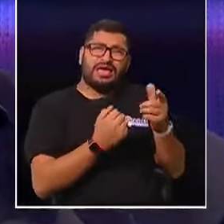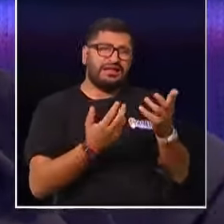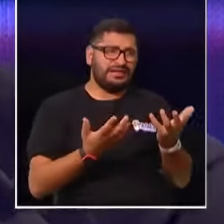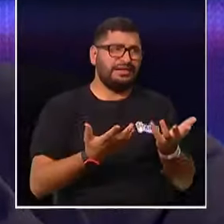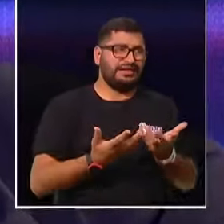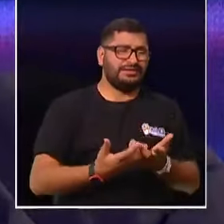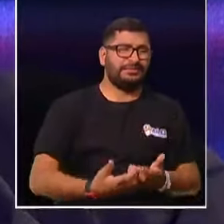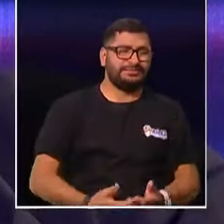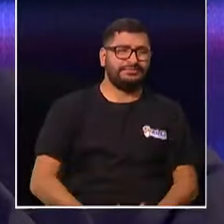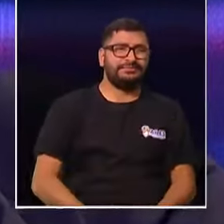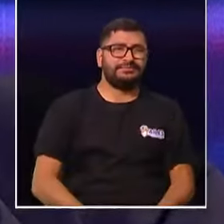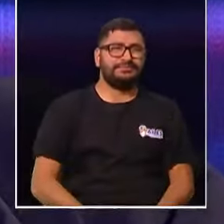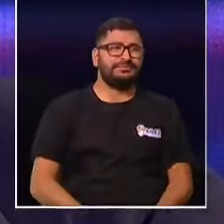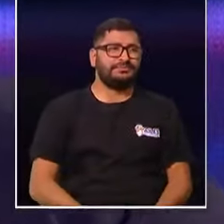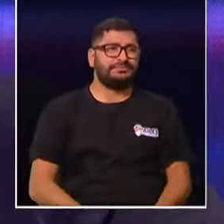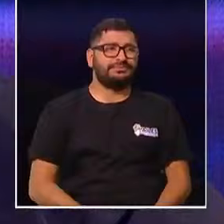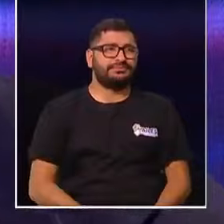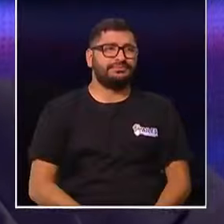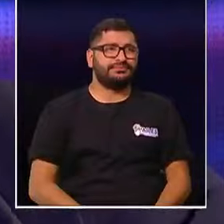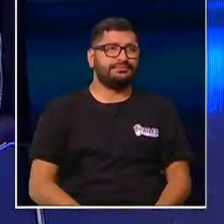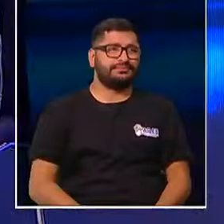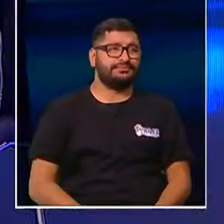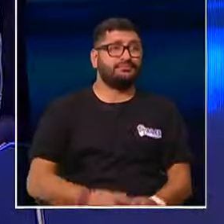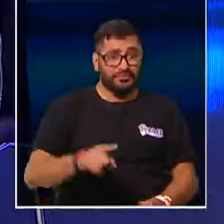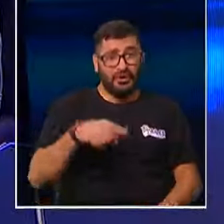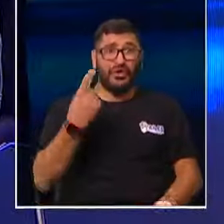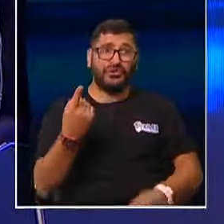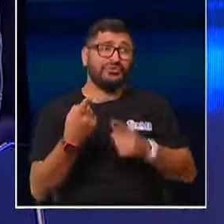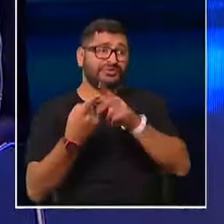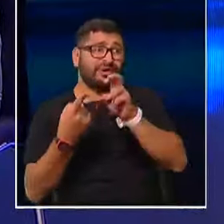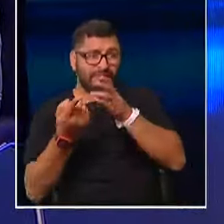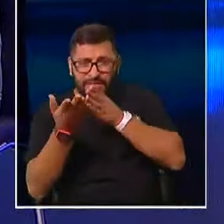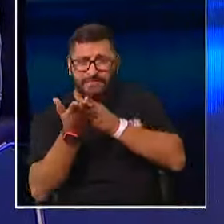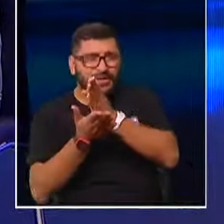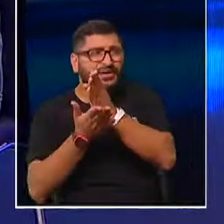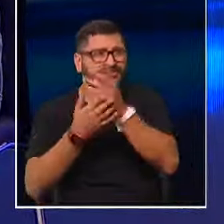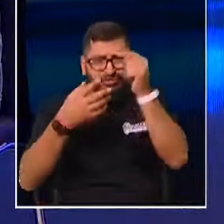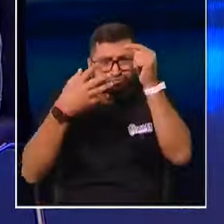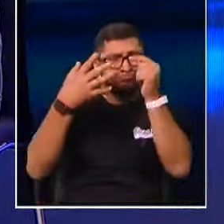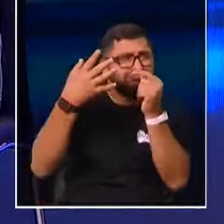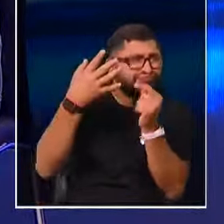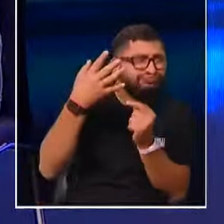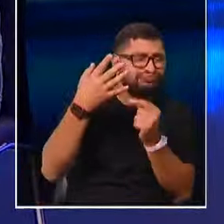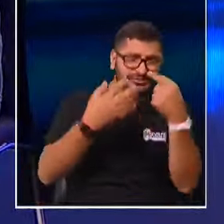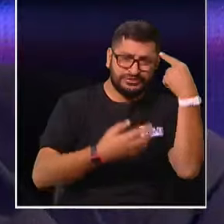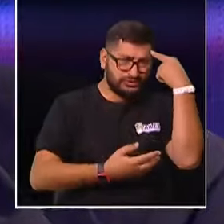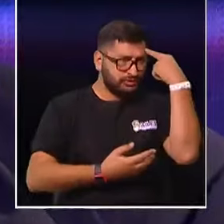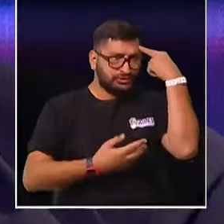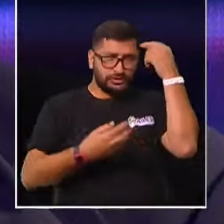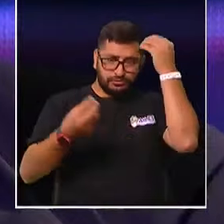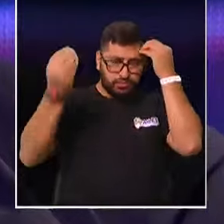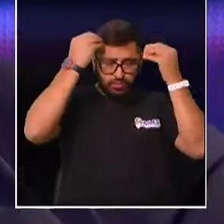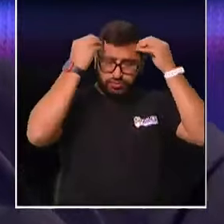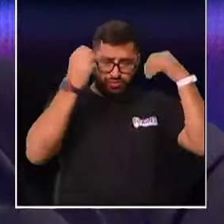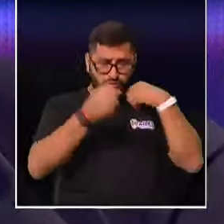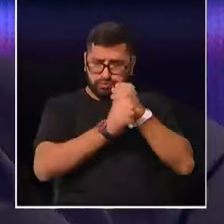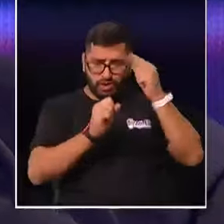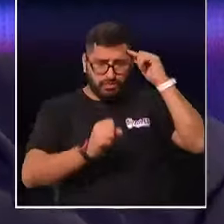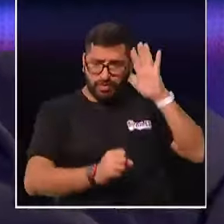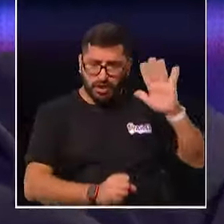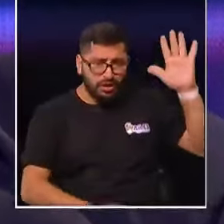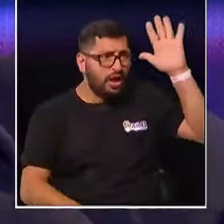Y venía una serie de cosas que yo, mi persona, nunca me imaginé. Como padre, tampoco pasarla,